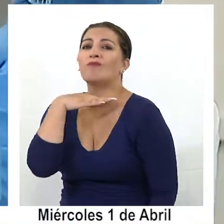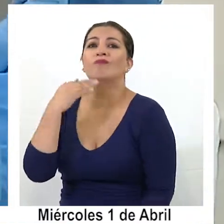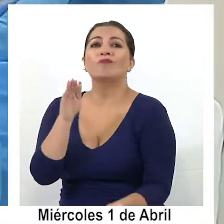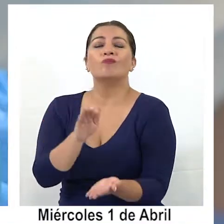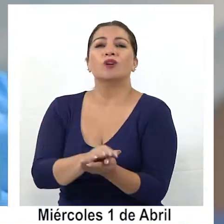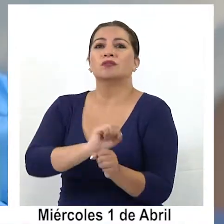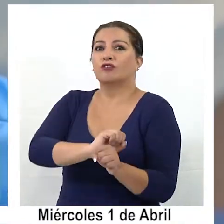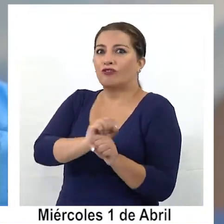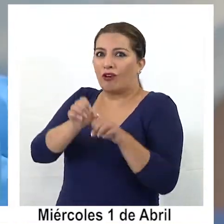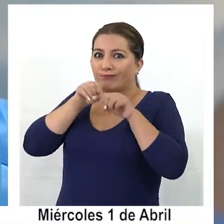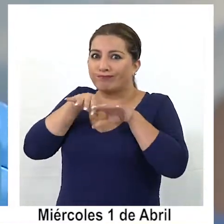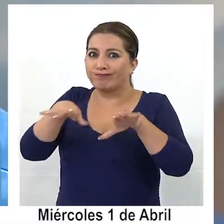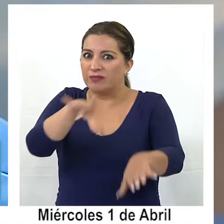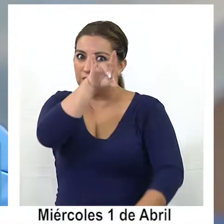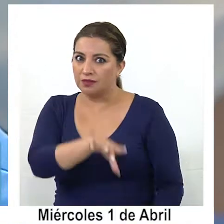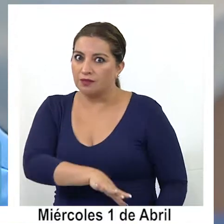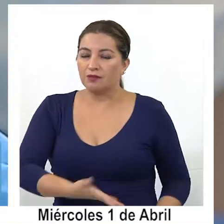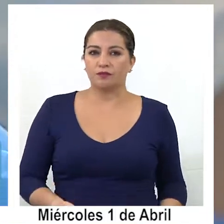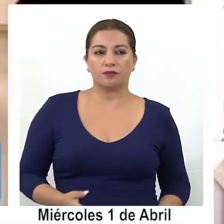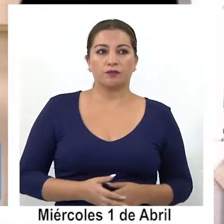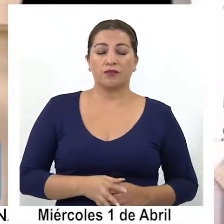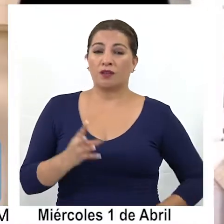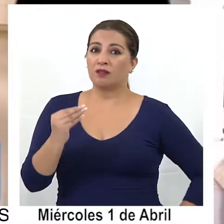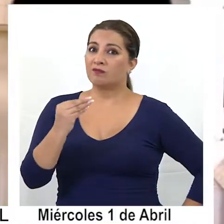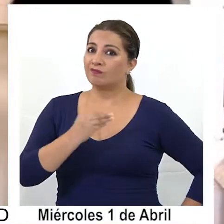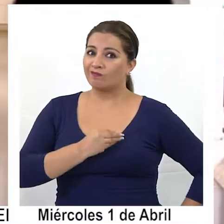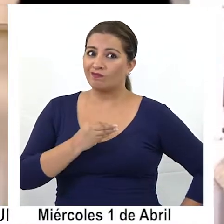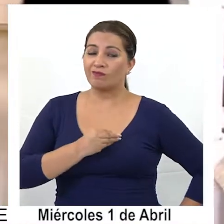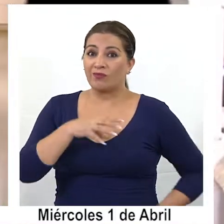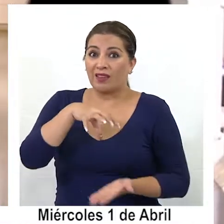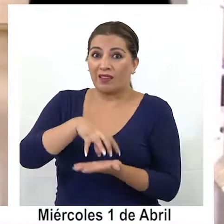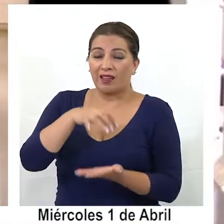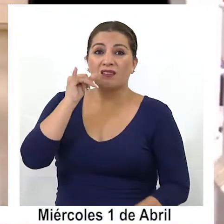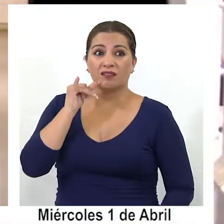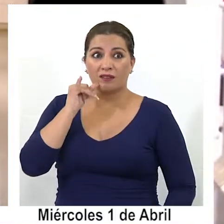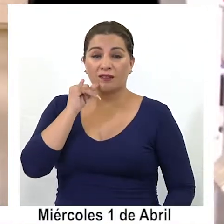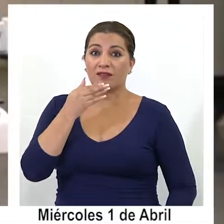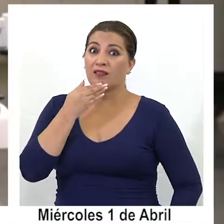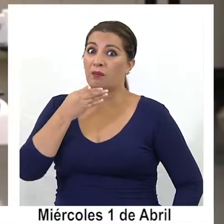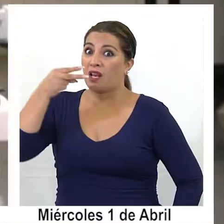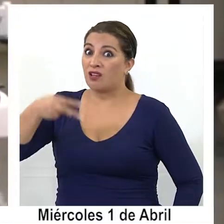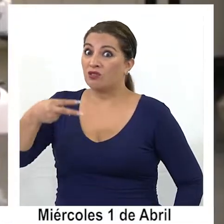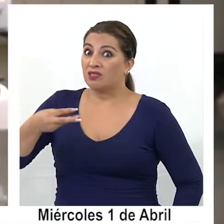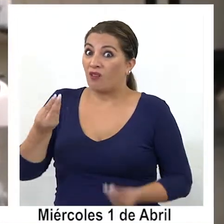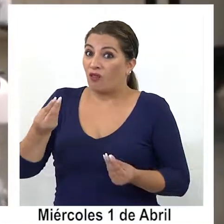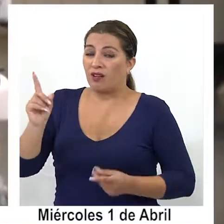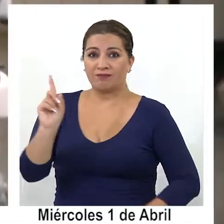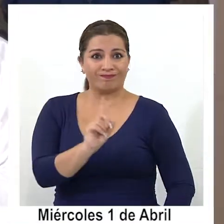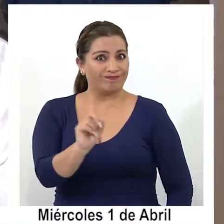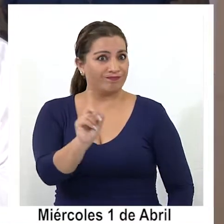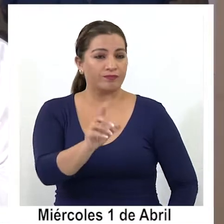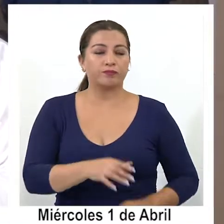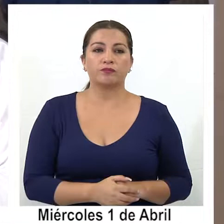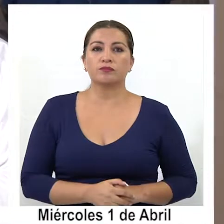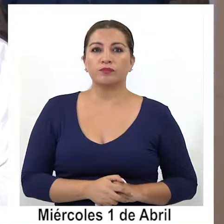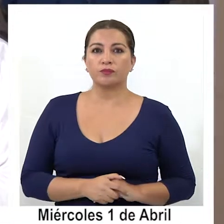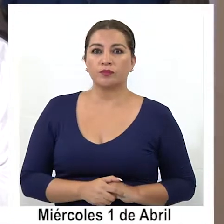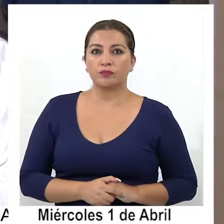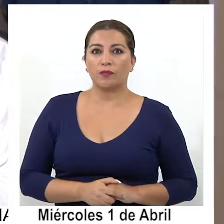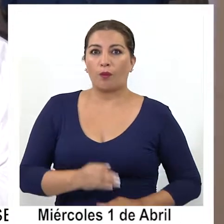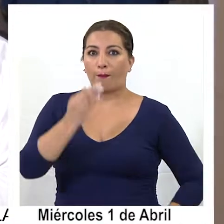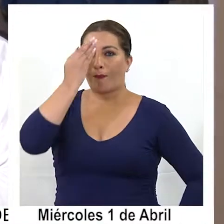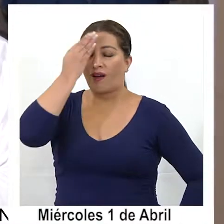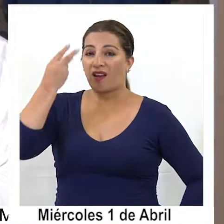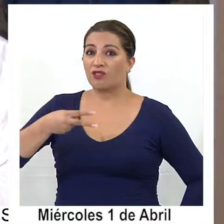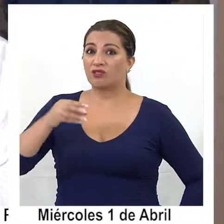causa de la pandemia en Chile. Lamentablemente en la región tampoco las noticias fueron buenas. Tenemos una mala